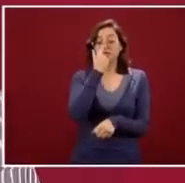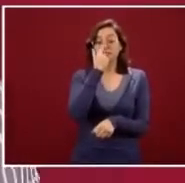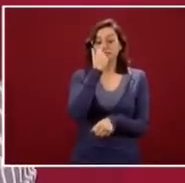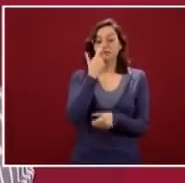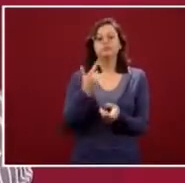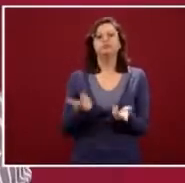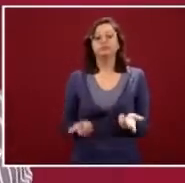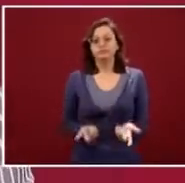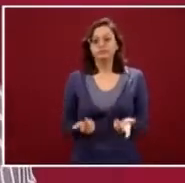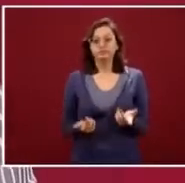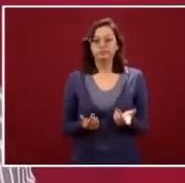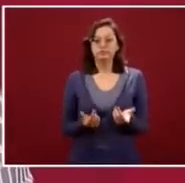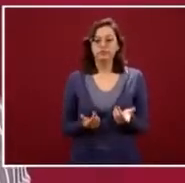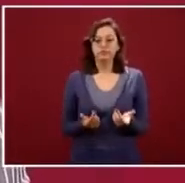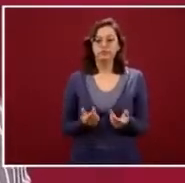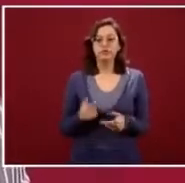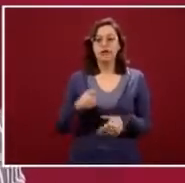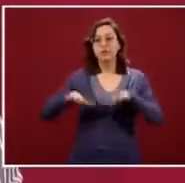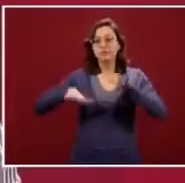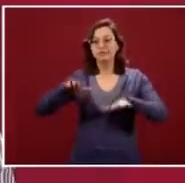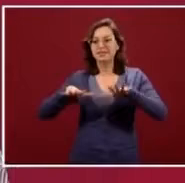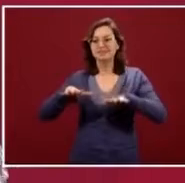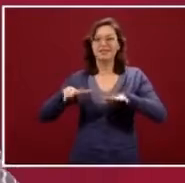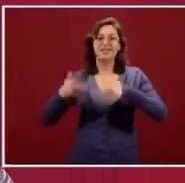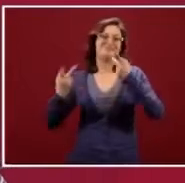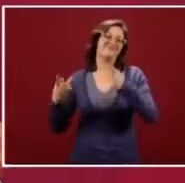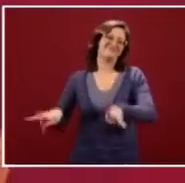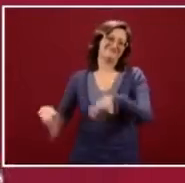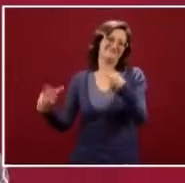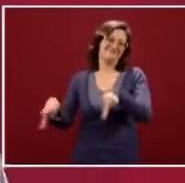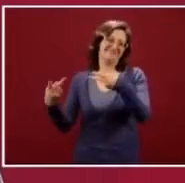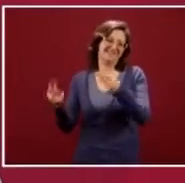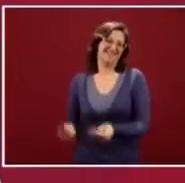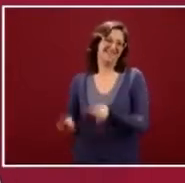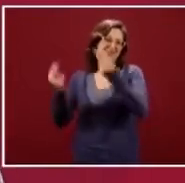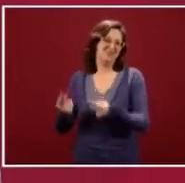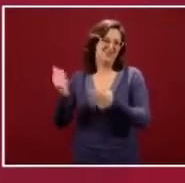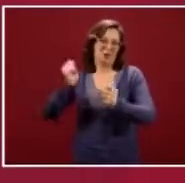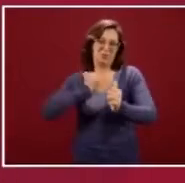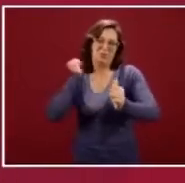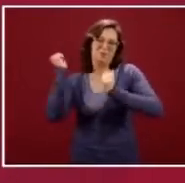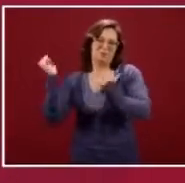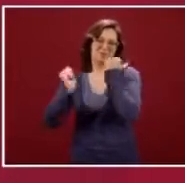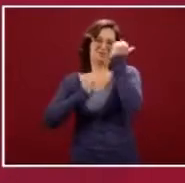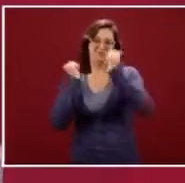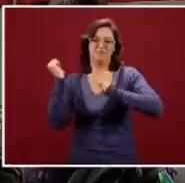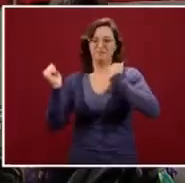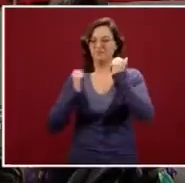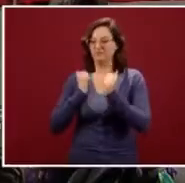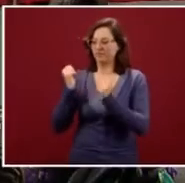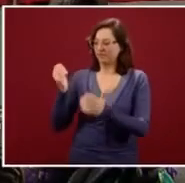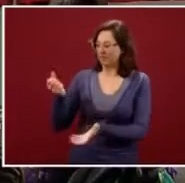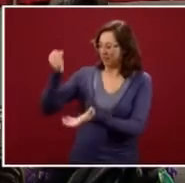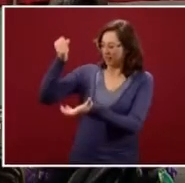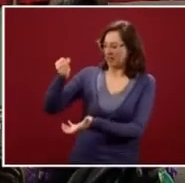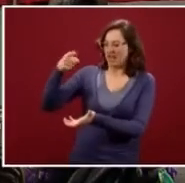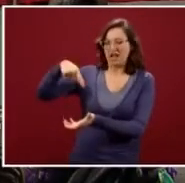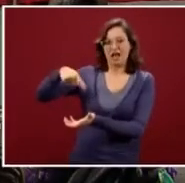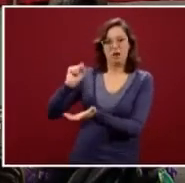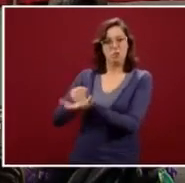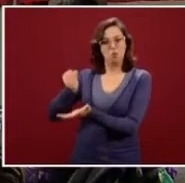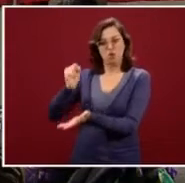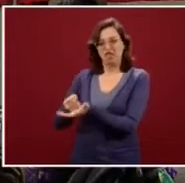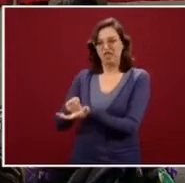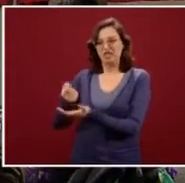también sujeto de especulación comercial, se empiezan a encarecer botellas de medio litro de alcohol gel que